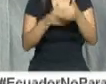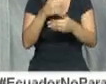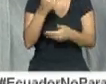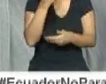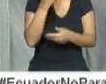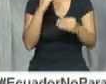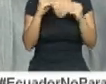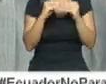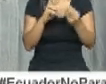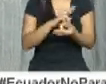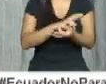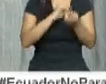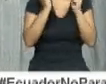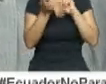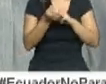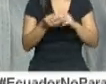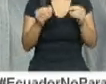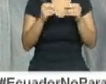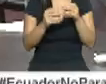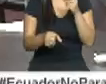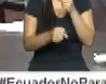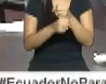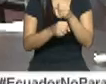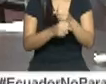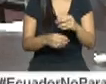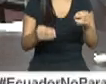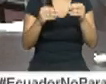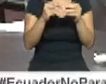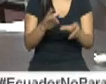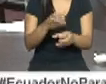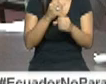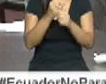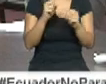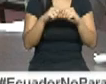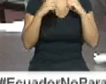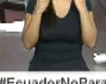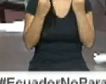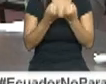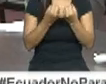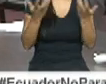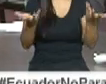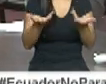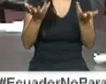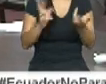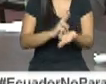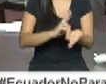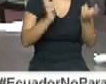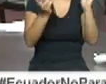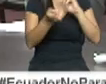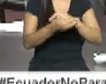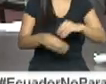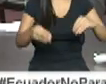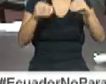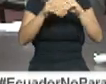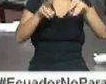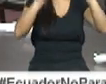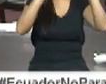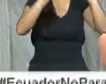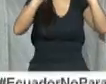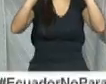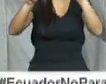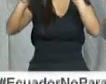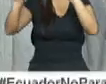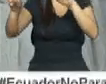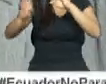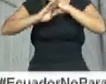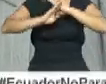reformas, no solo en el campo de la seguridad social, del ISPA, sino reformas en varios campos, del tema de defensa en